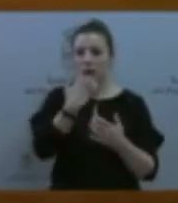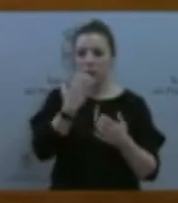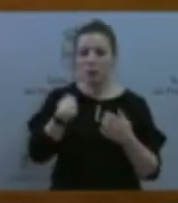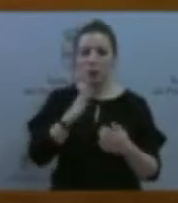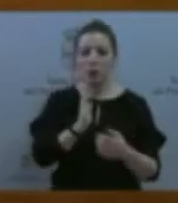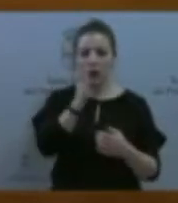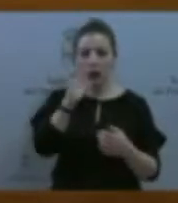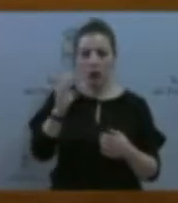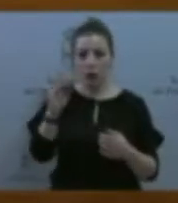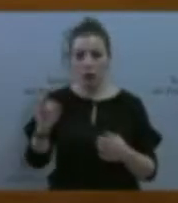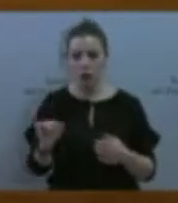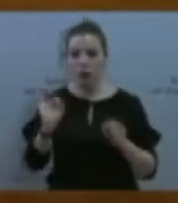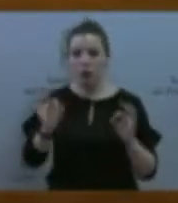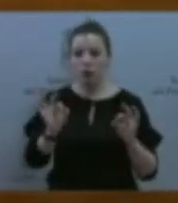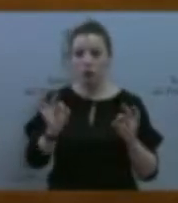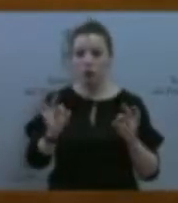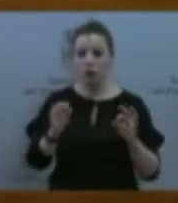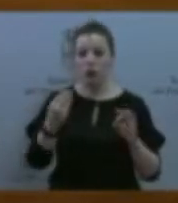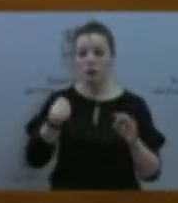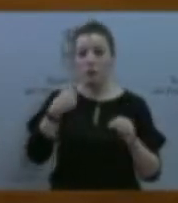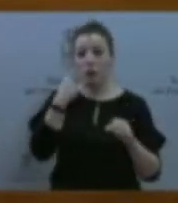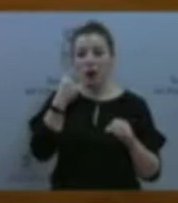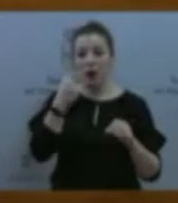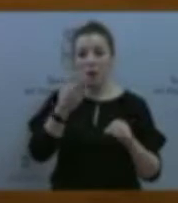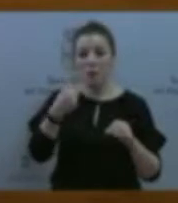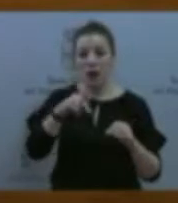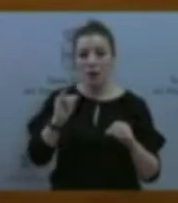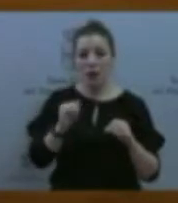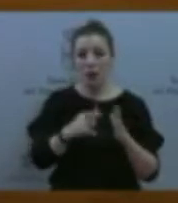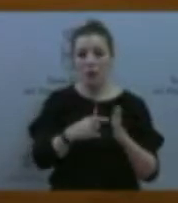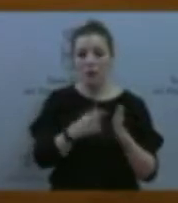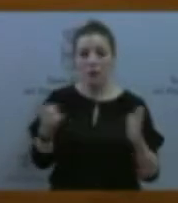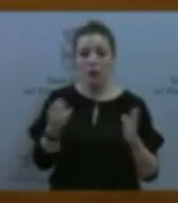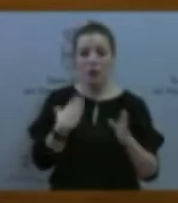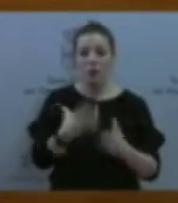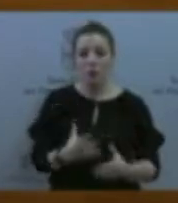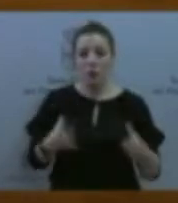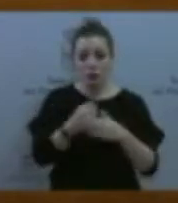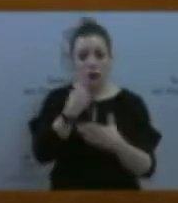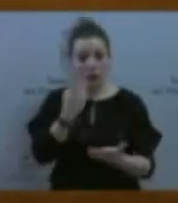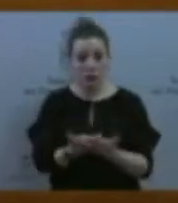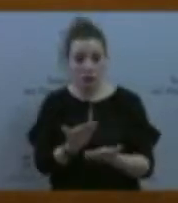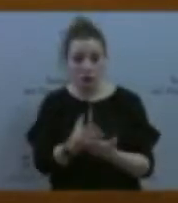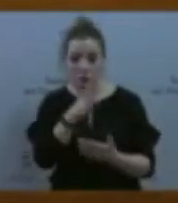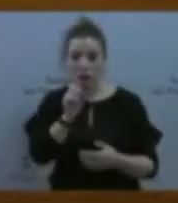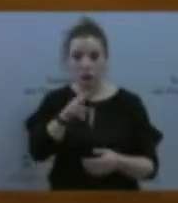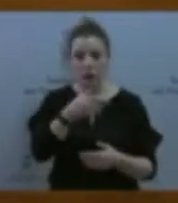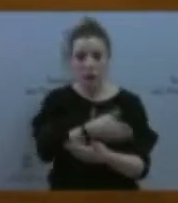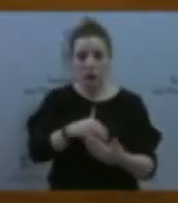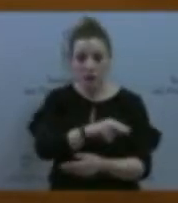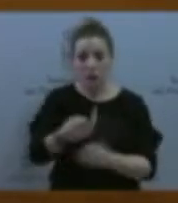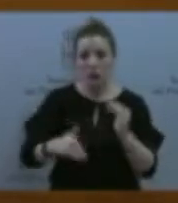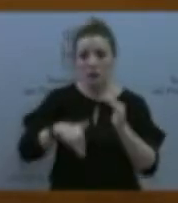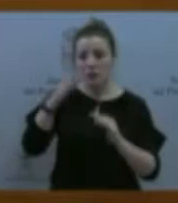Bankia a bolsa, ¿no? Se demostró, y por eso fueron condenados a más de 12 millones de euros, se demostró que Deloitte había incurrido en